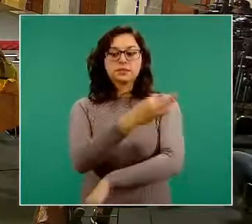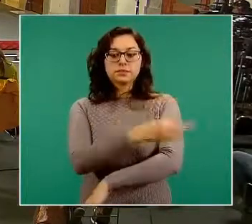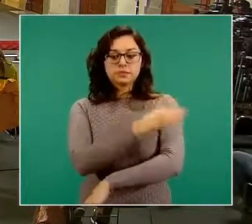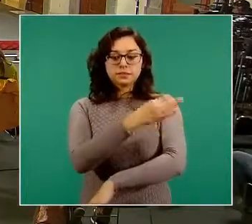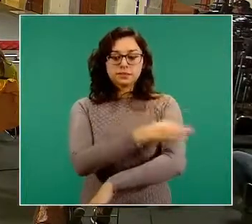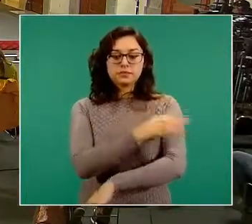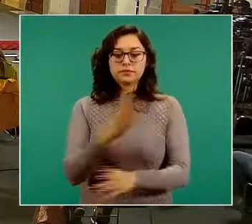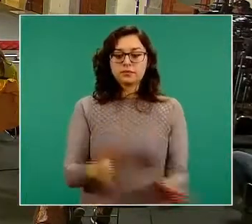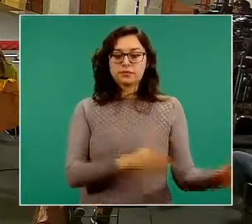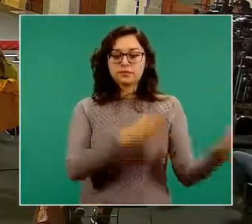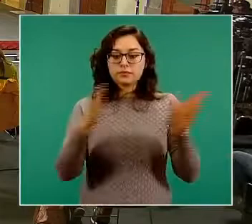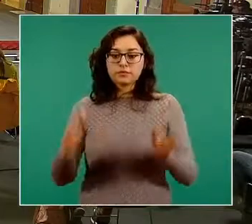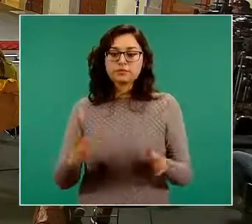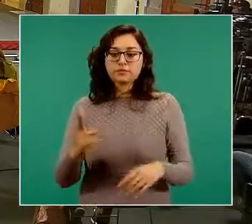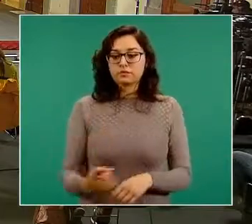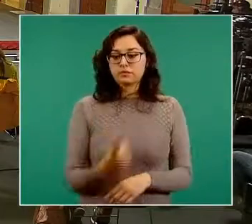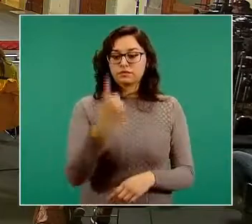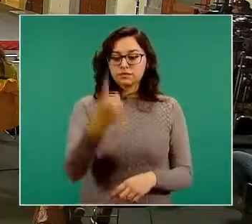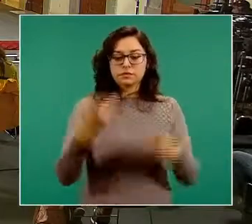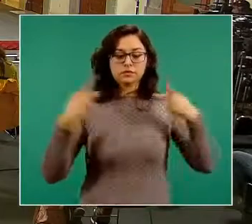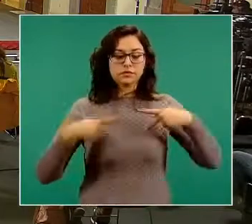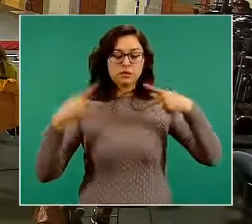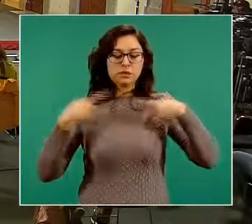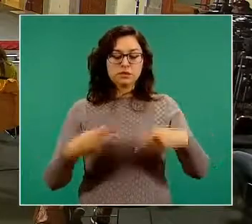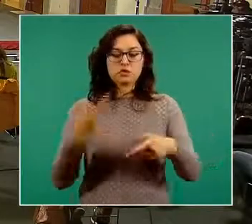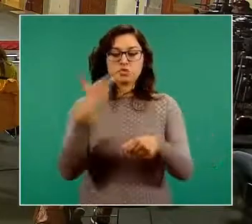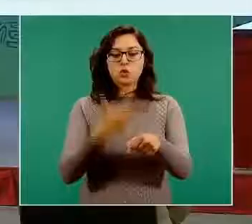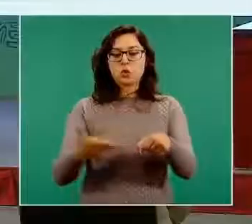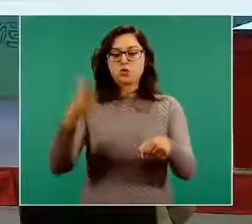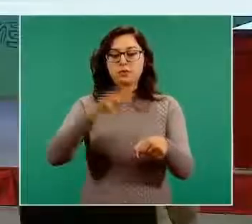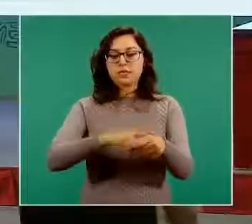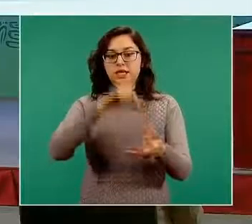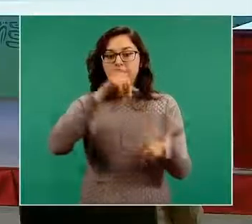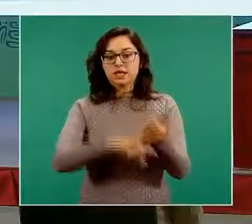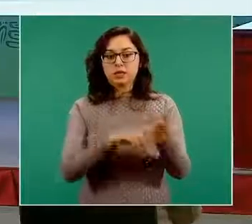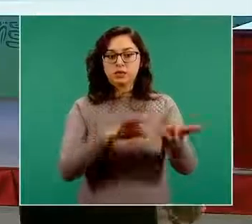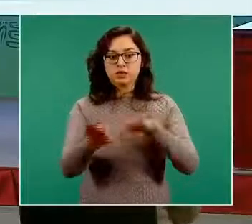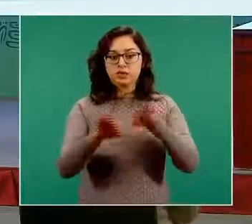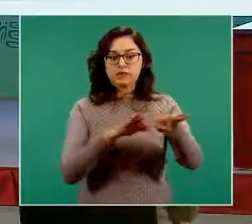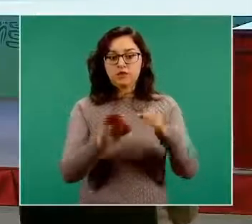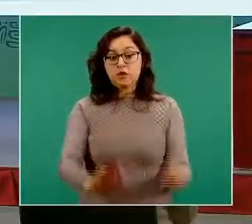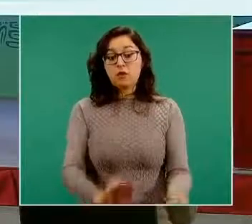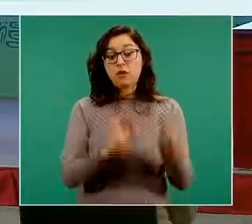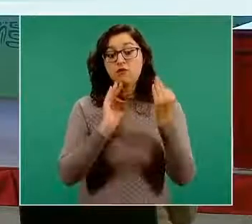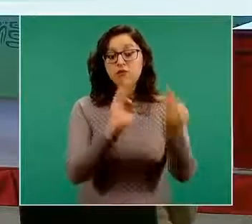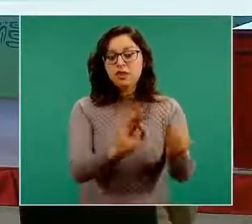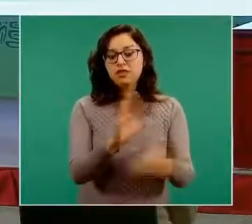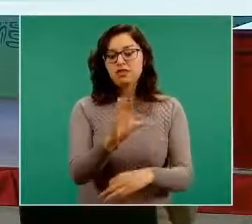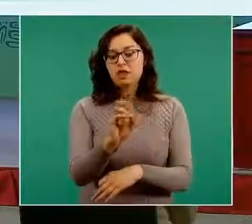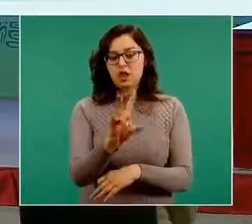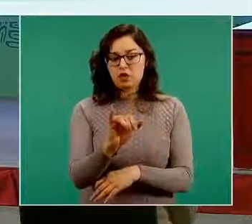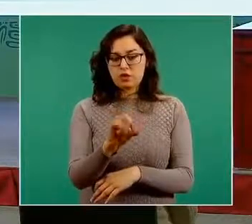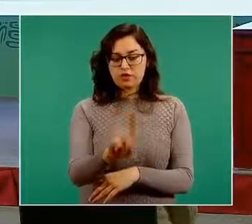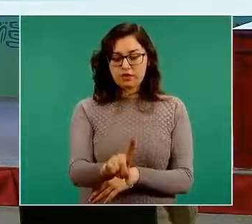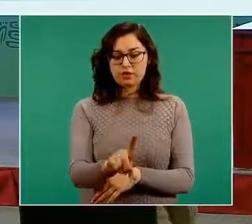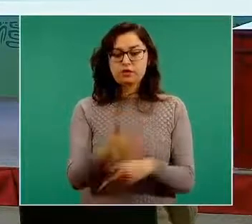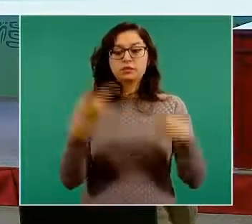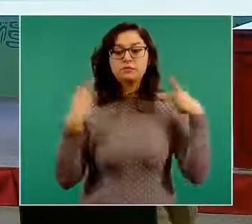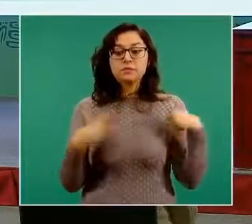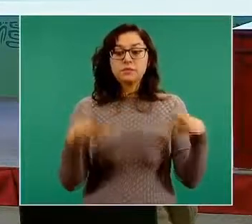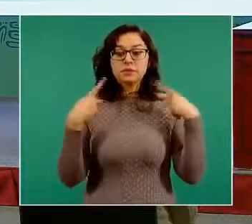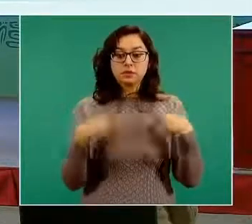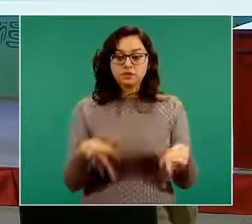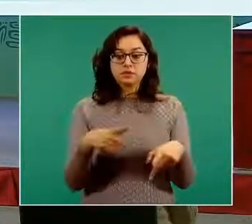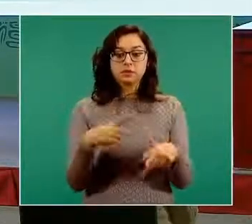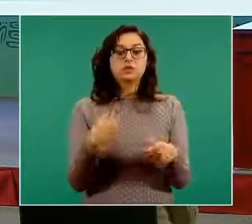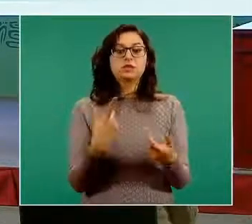etapa 1, que es la vacunación del personal de salud de primera línea, es decir, quienes están en contacto directo con las personas enfermas